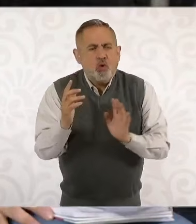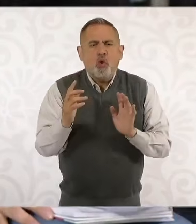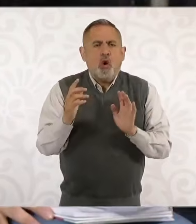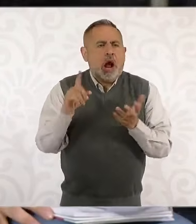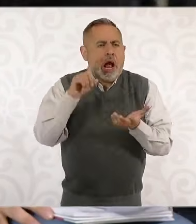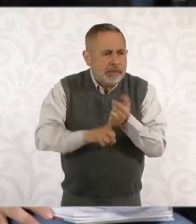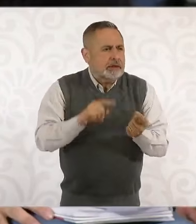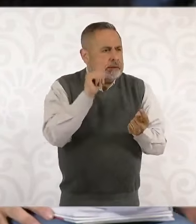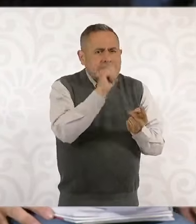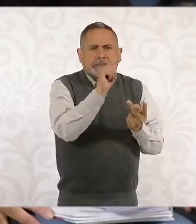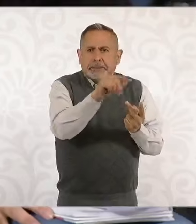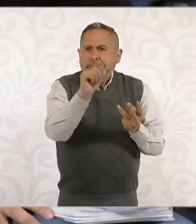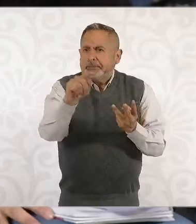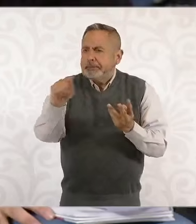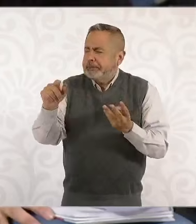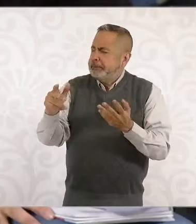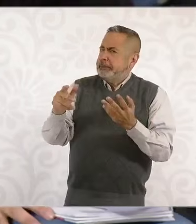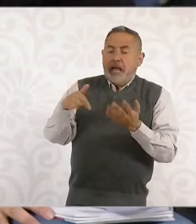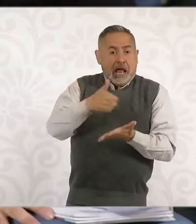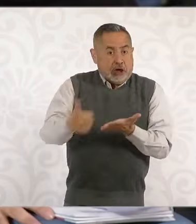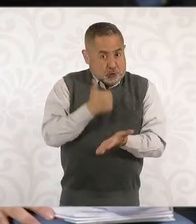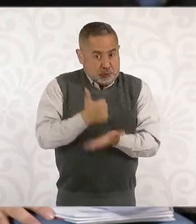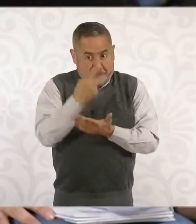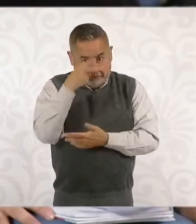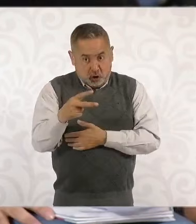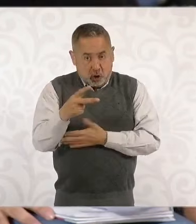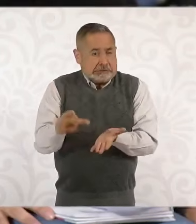industria y de hecho la Ciudad de México es una de las ciudades